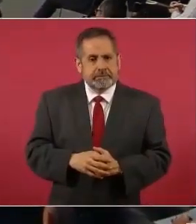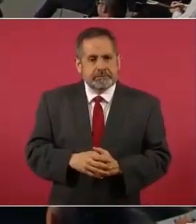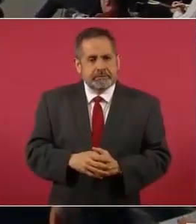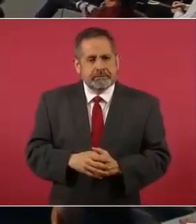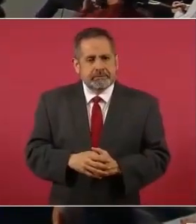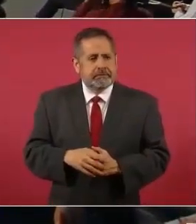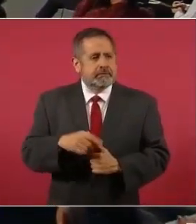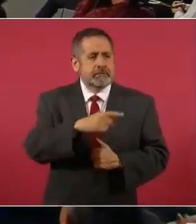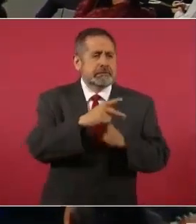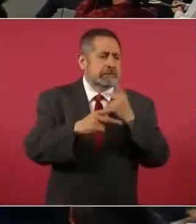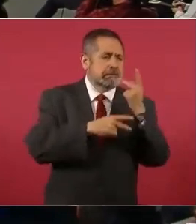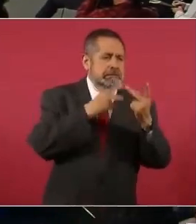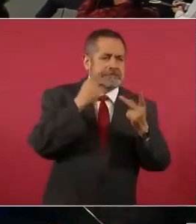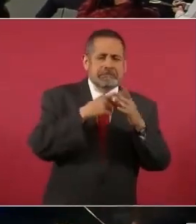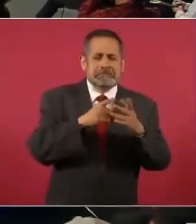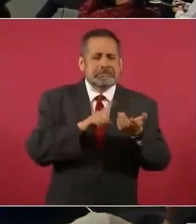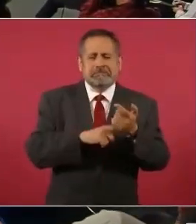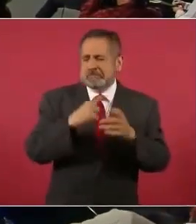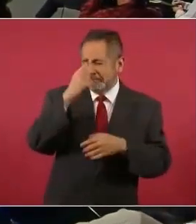fascistoide